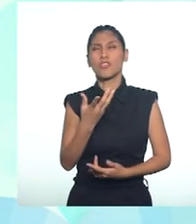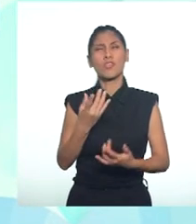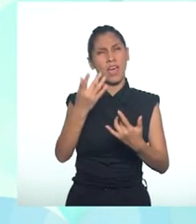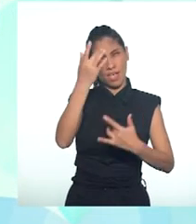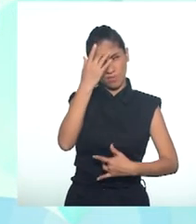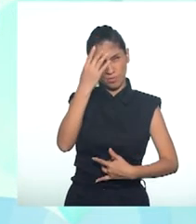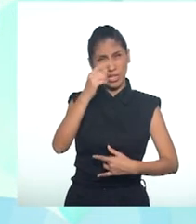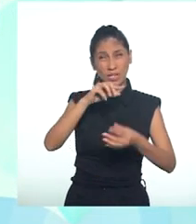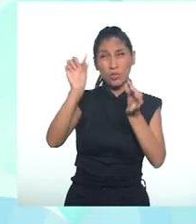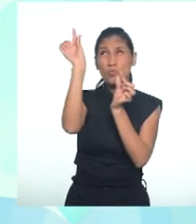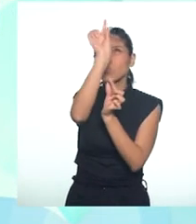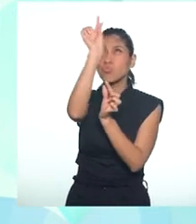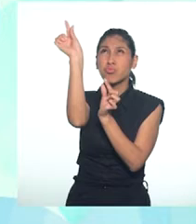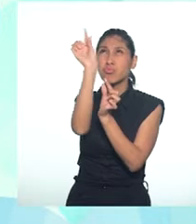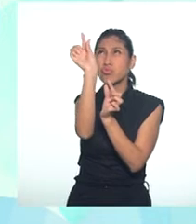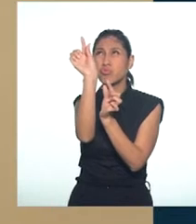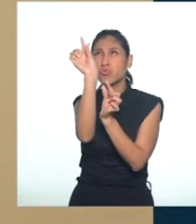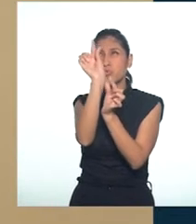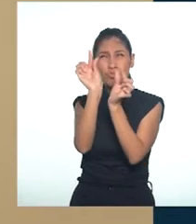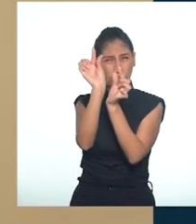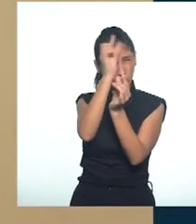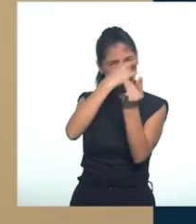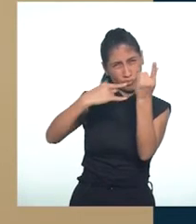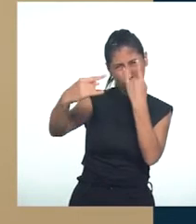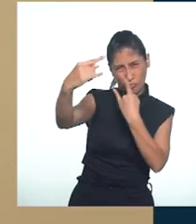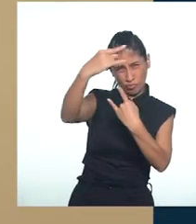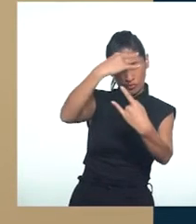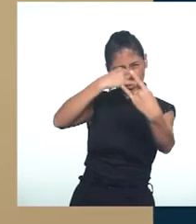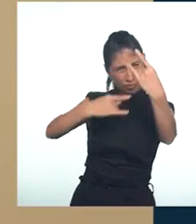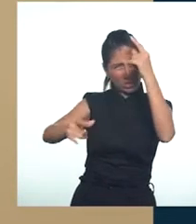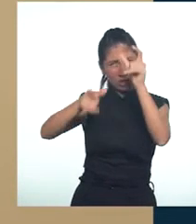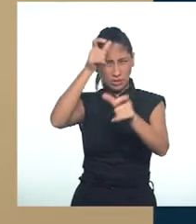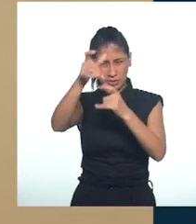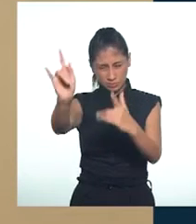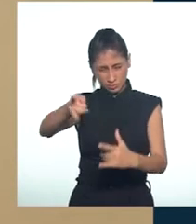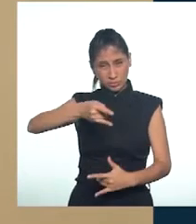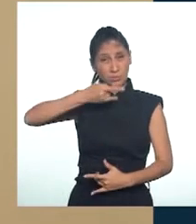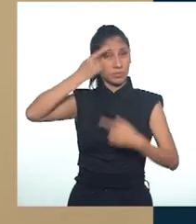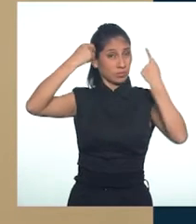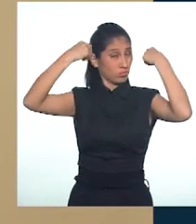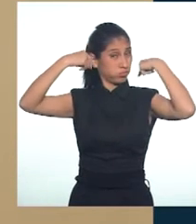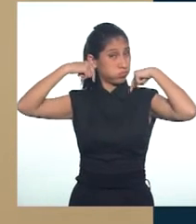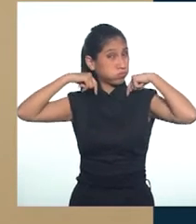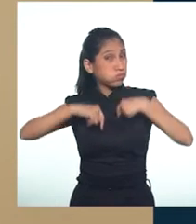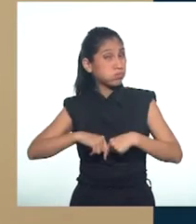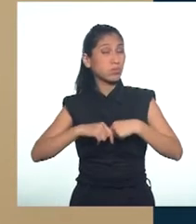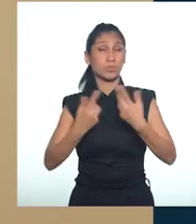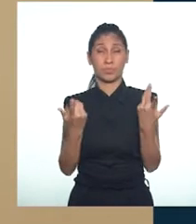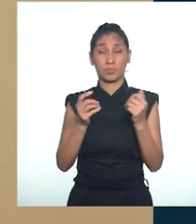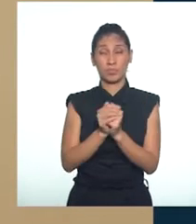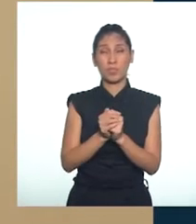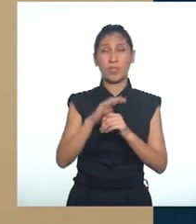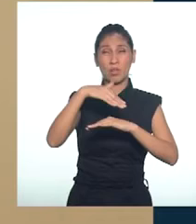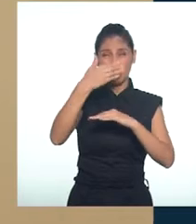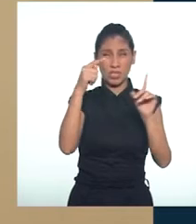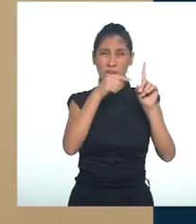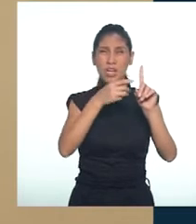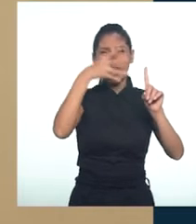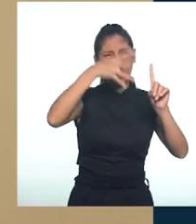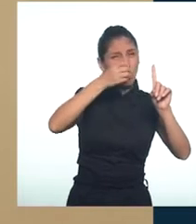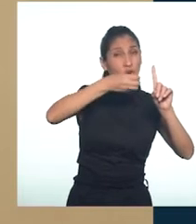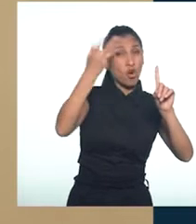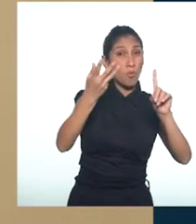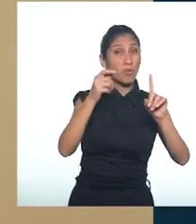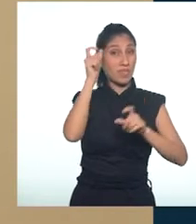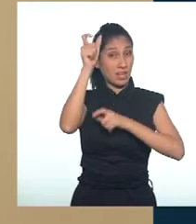este científico empleó un novedoso método de tinción y lo aplicó a muestras de esputo